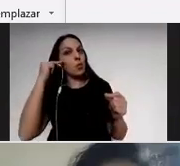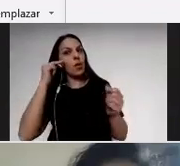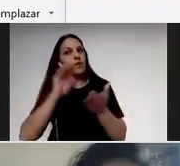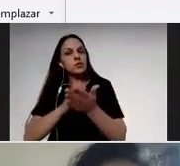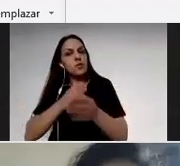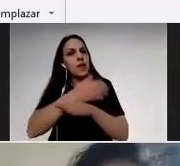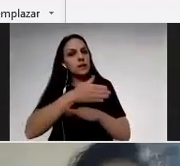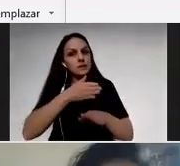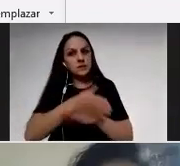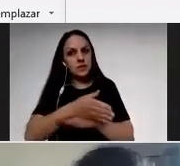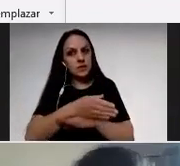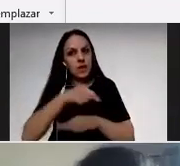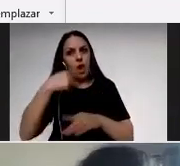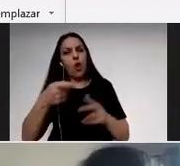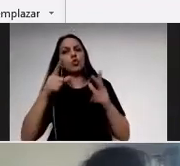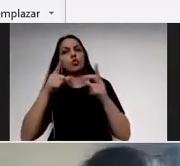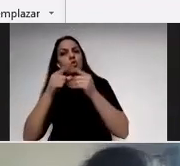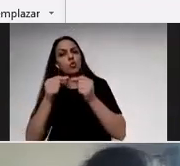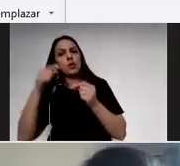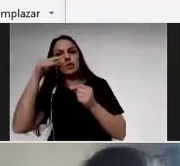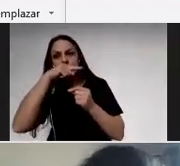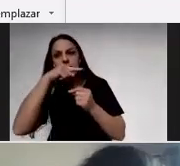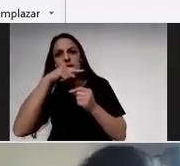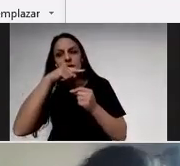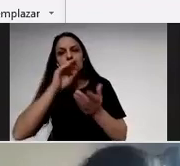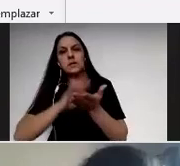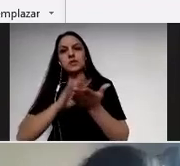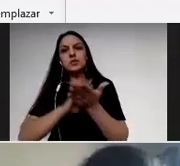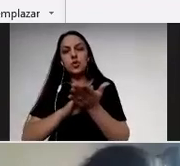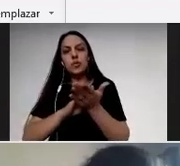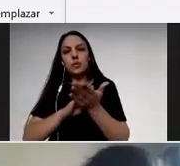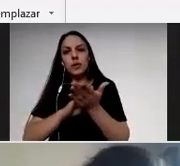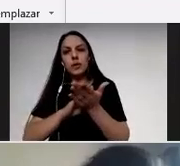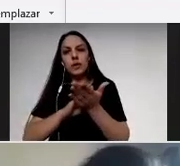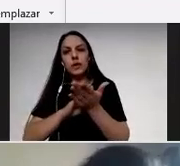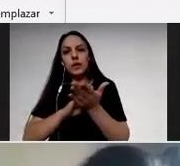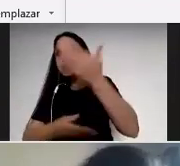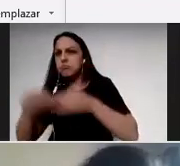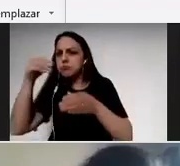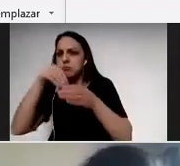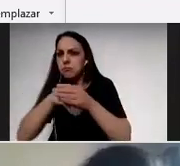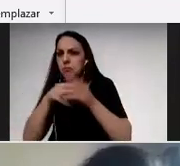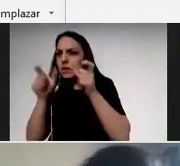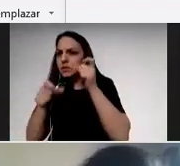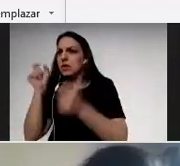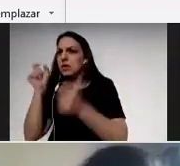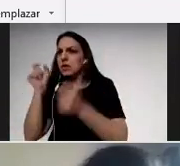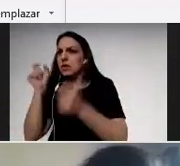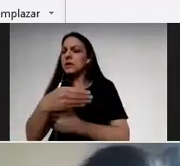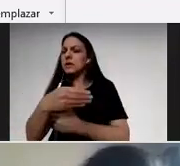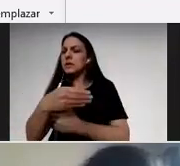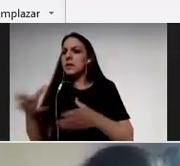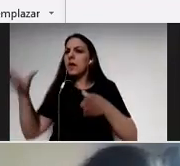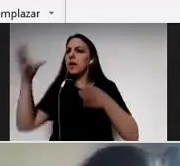la observación siete, que habla de la participación de las personas con discapacidad, incluidos